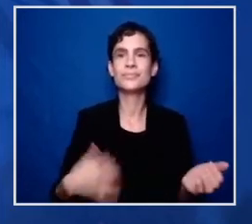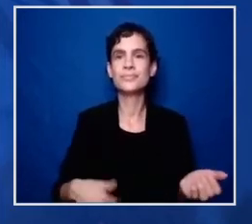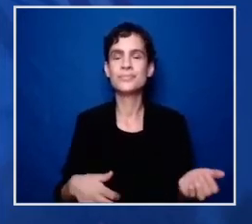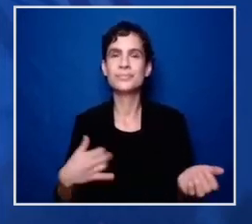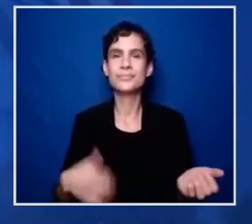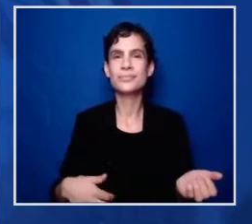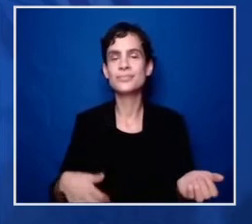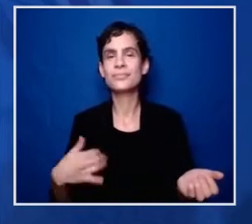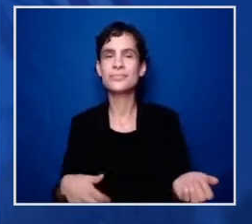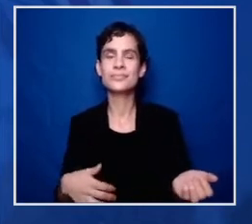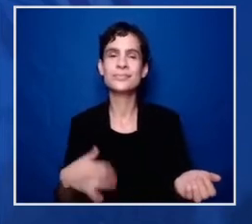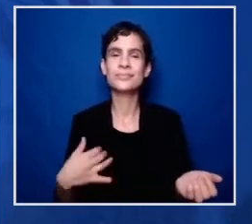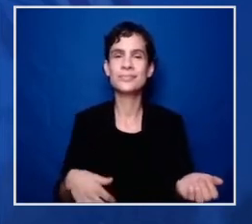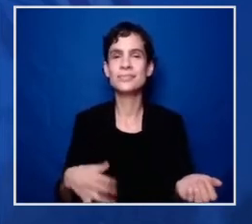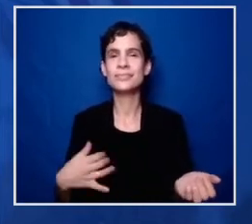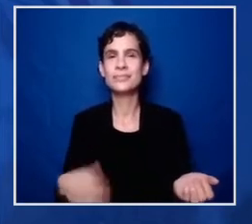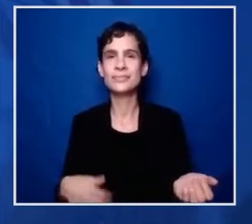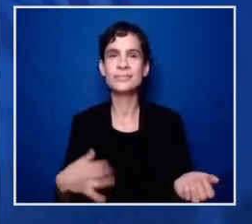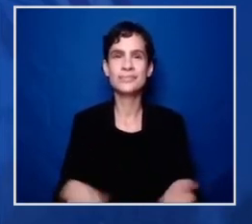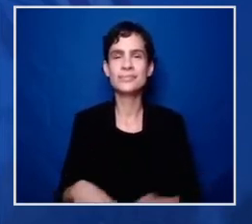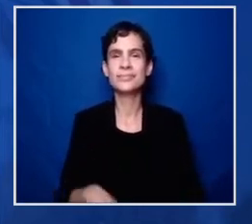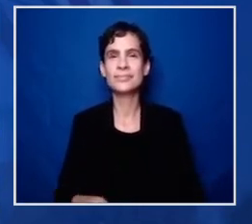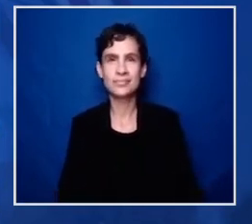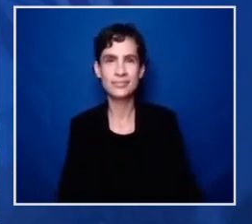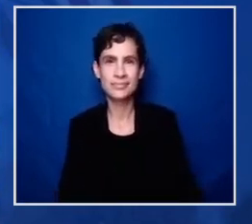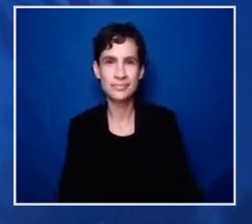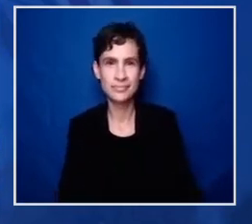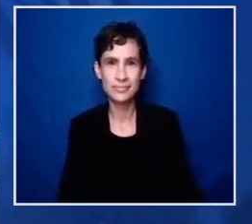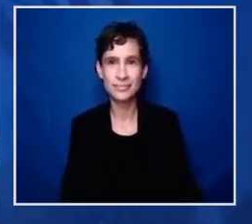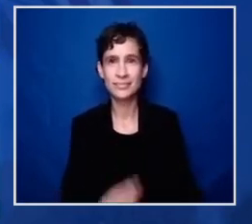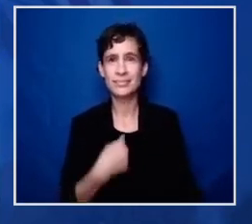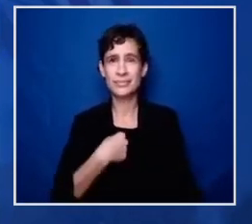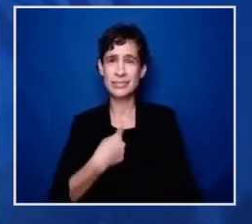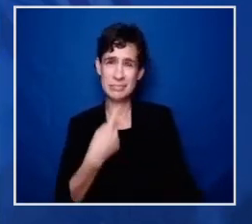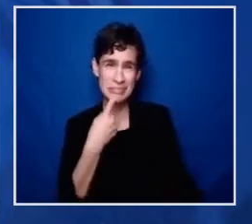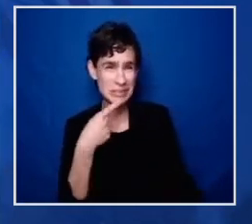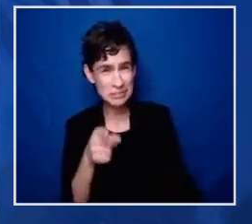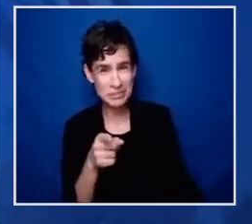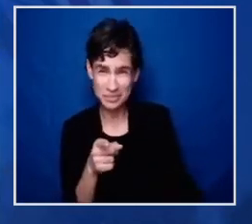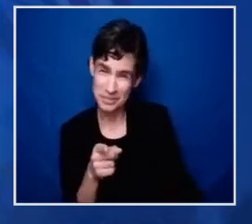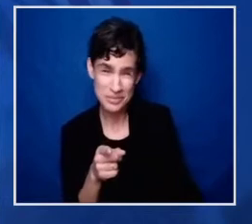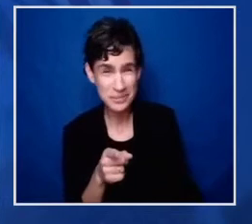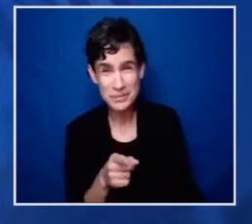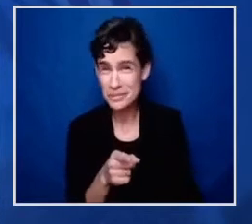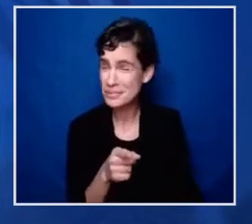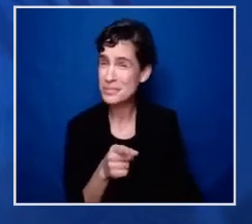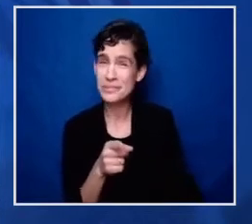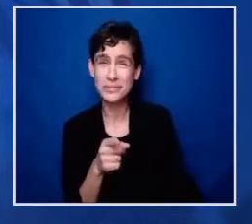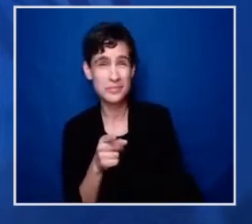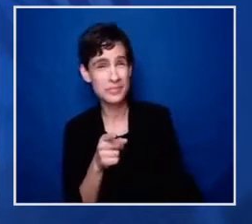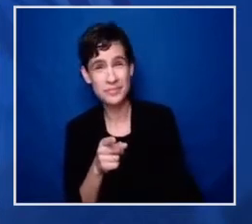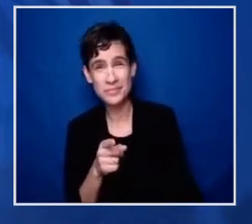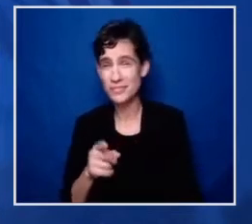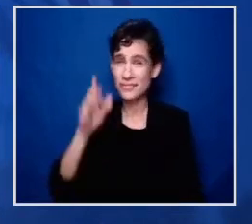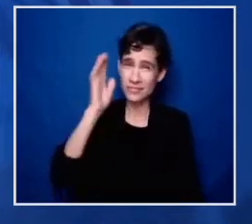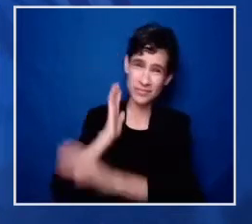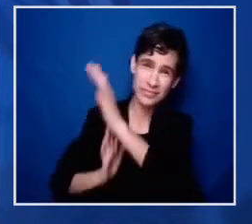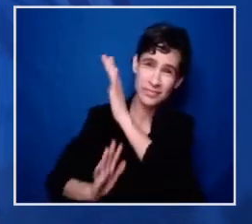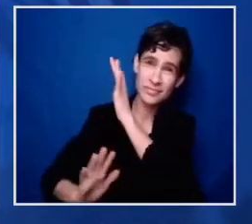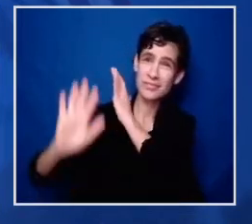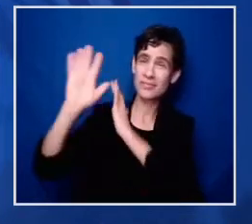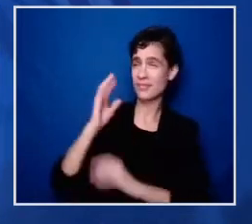Ya no te extraño, me dueles a ratos, es diferente